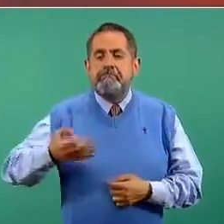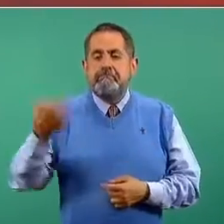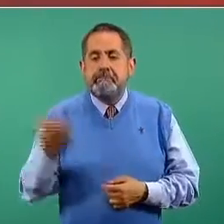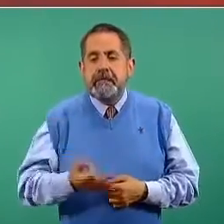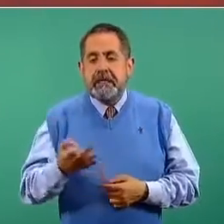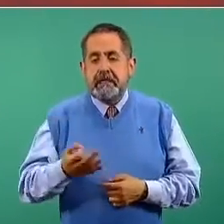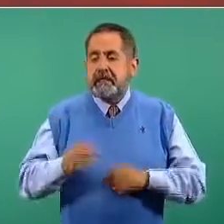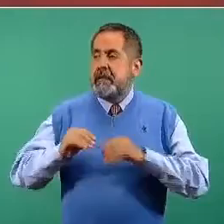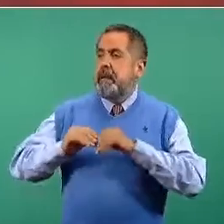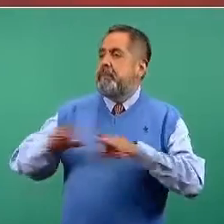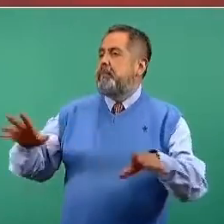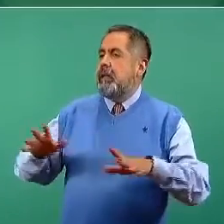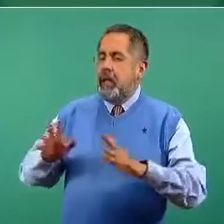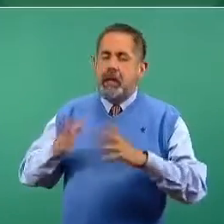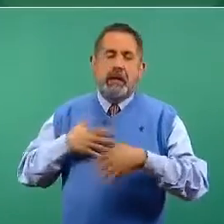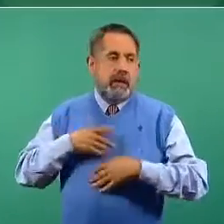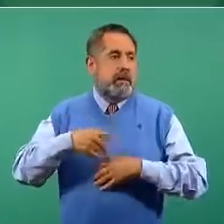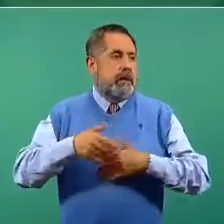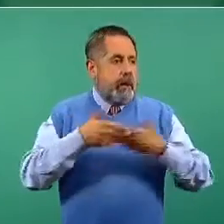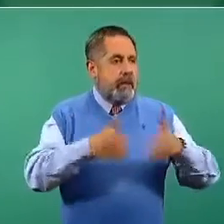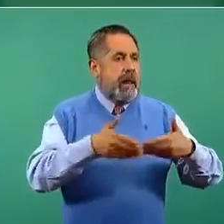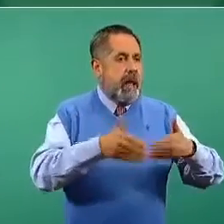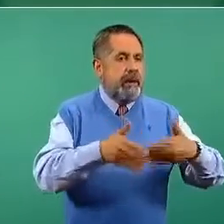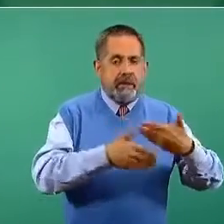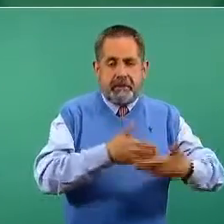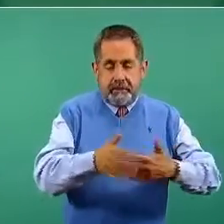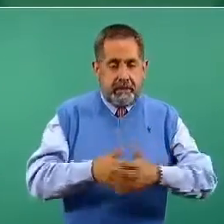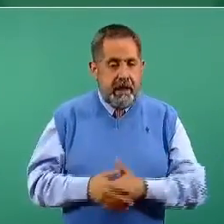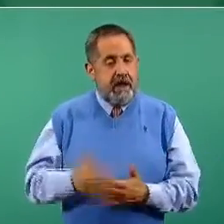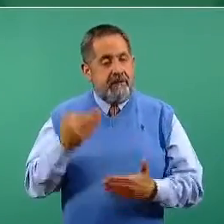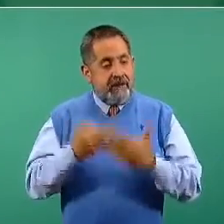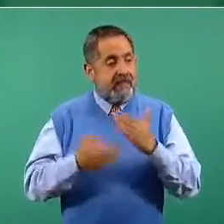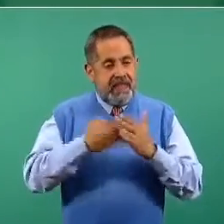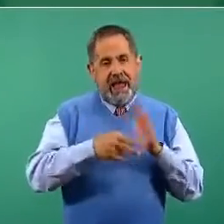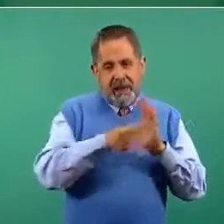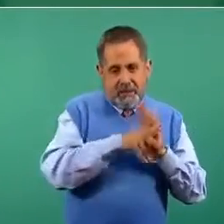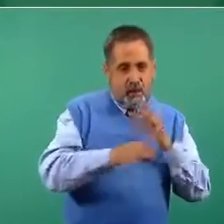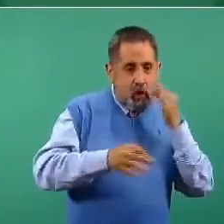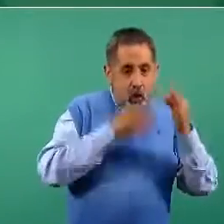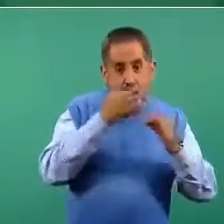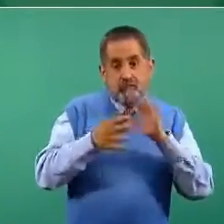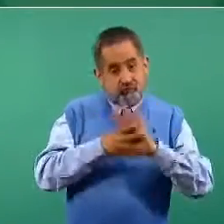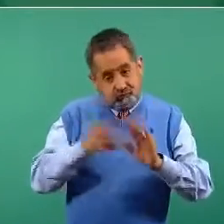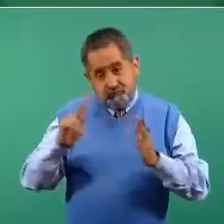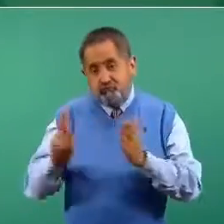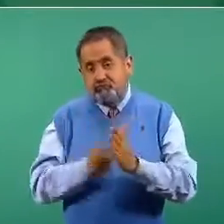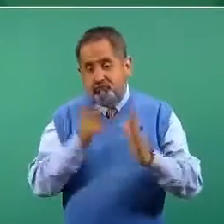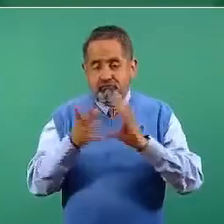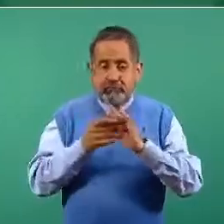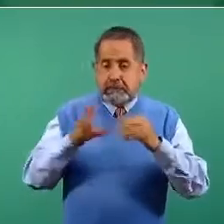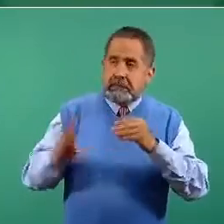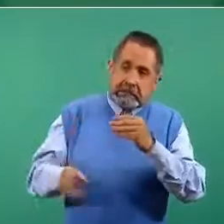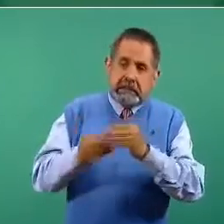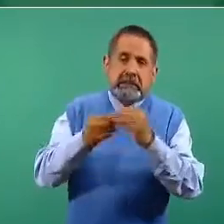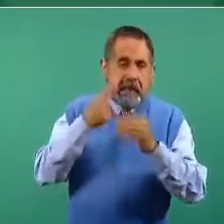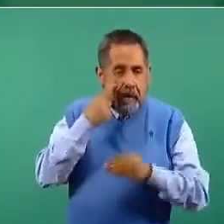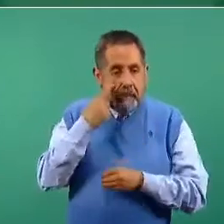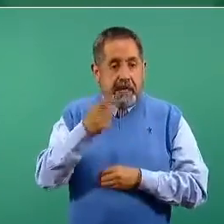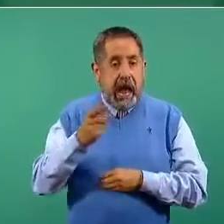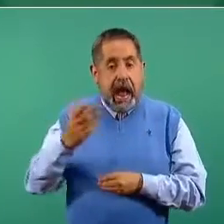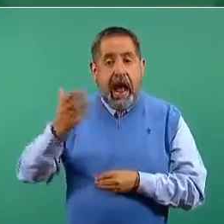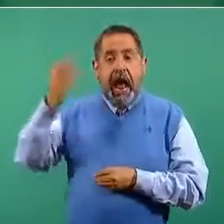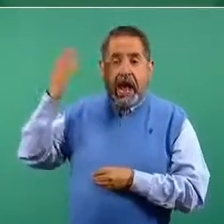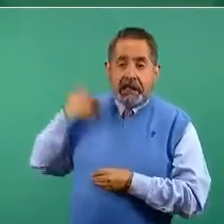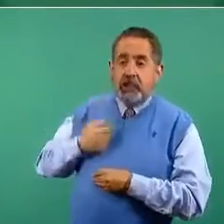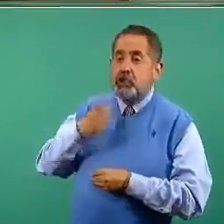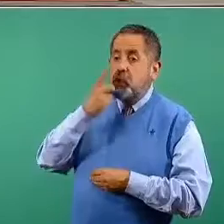y supongo que quizá ahí faltó que los medios nacionales hicieran un alcance y dijeran: lo que